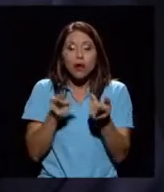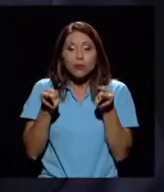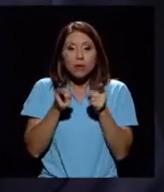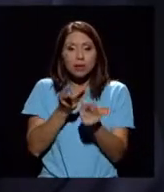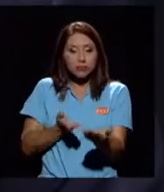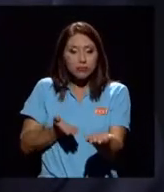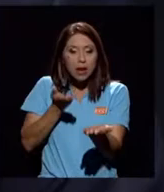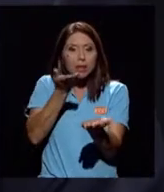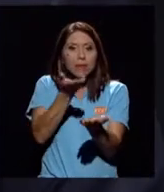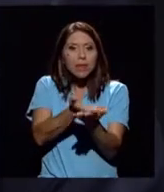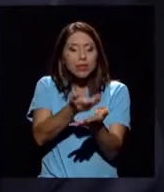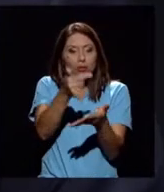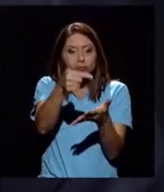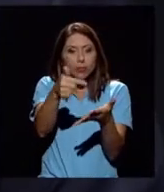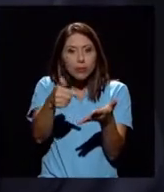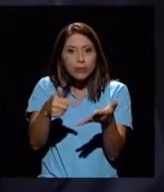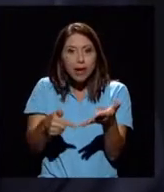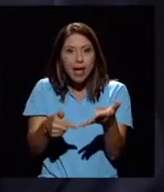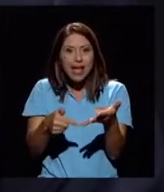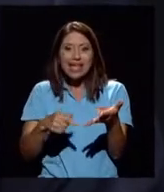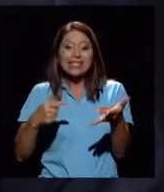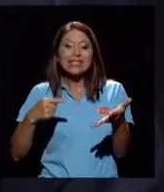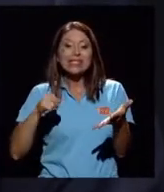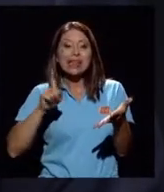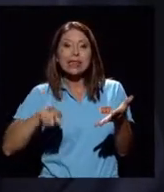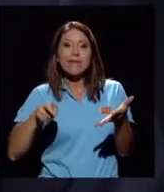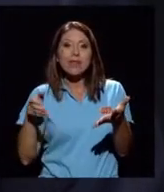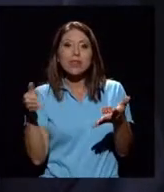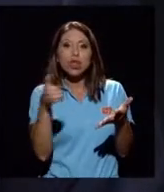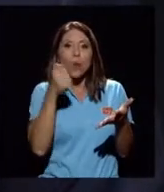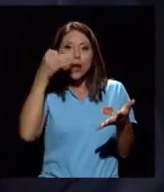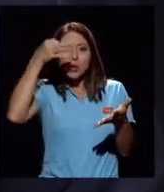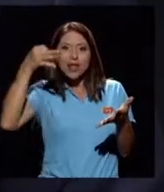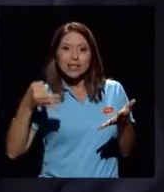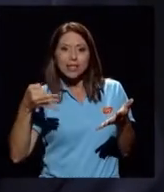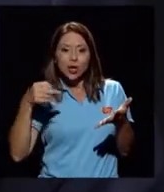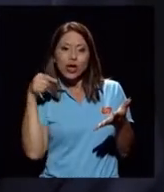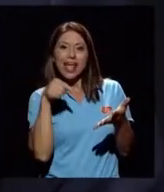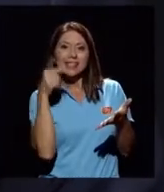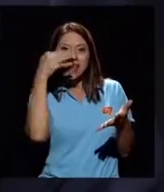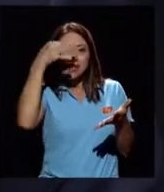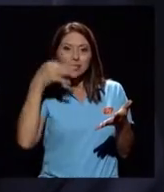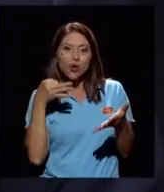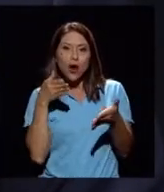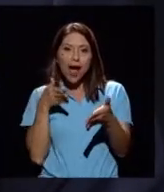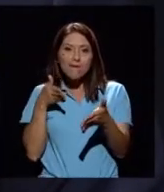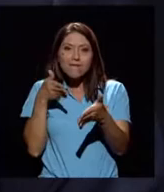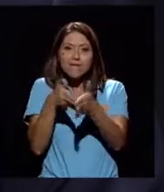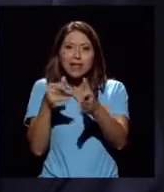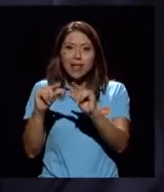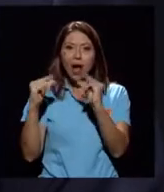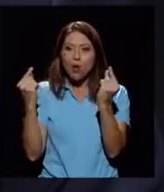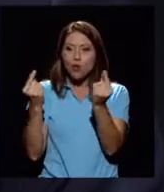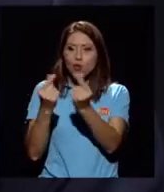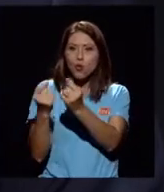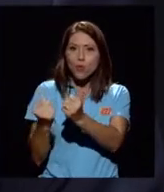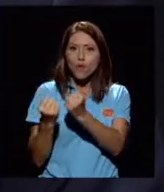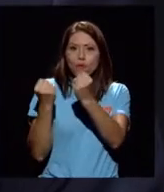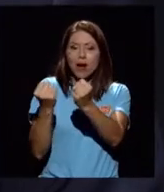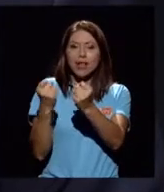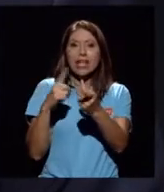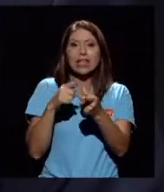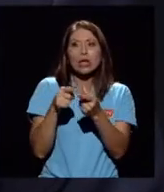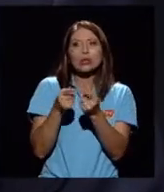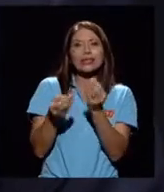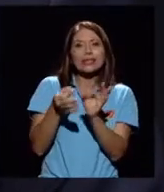planteamiento involucra tener que tomar una decisión que afecta a un determinado grupo relativamente fuerte es simplemente se trata de buscar